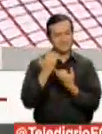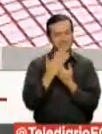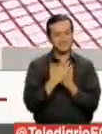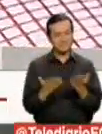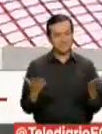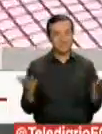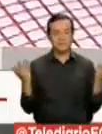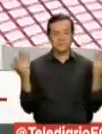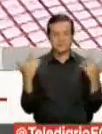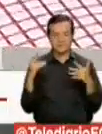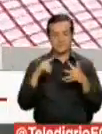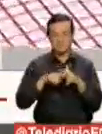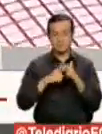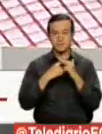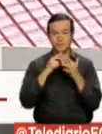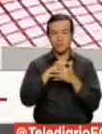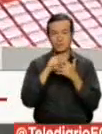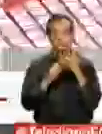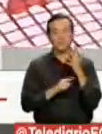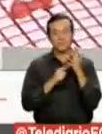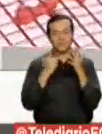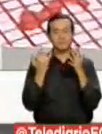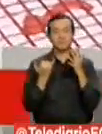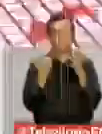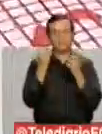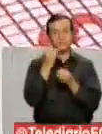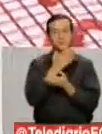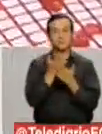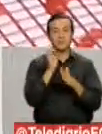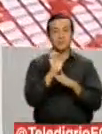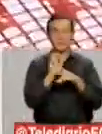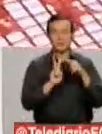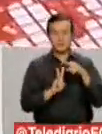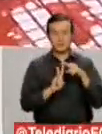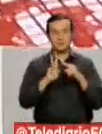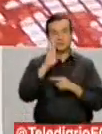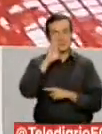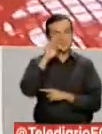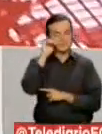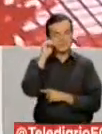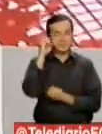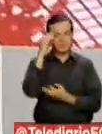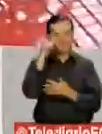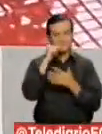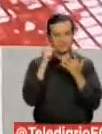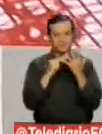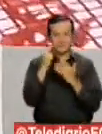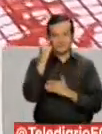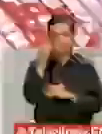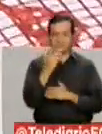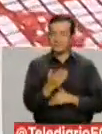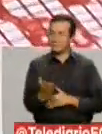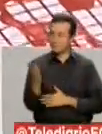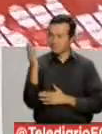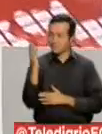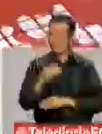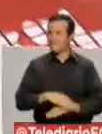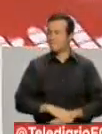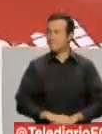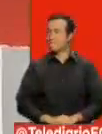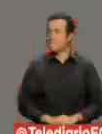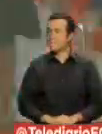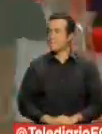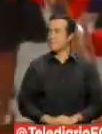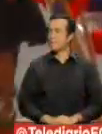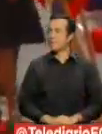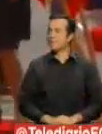nosotros estamos listos ya para iniciar Telediario a través de las señales de Ecuador TV y Gamavisión. De inmediato vamos a repasar nuestros titulares.